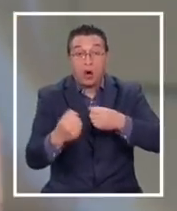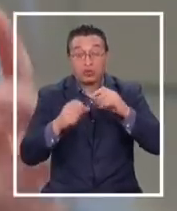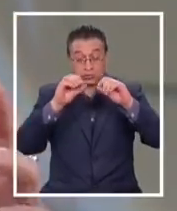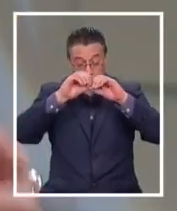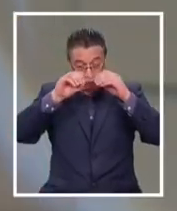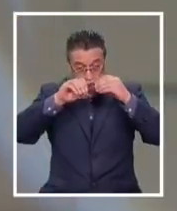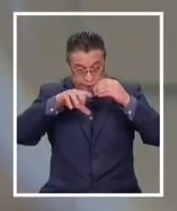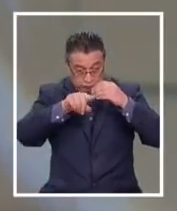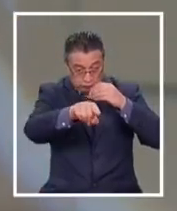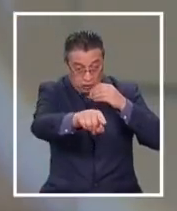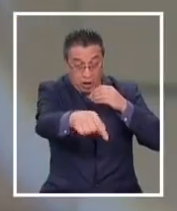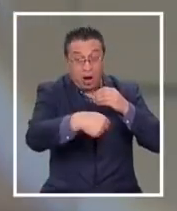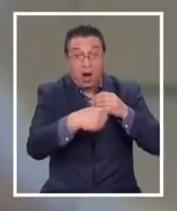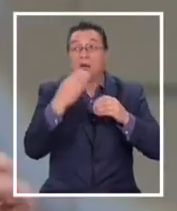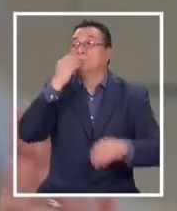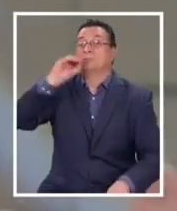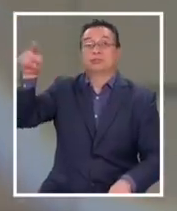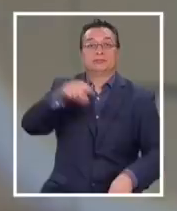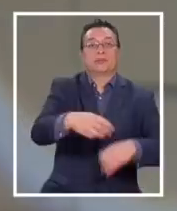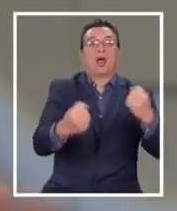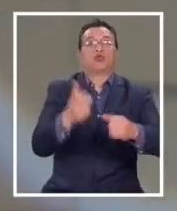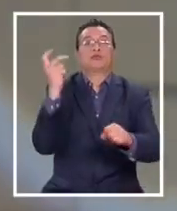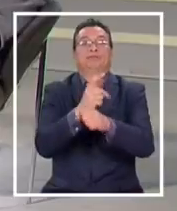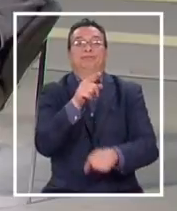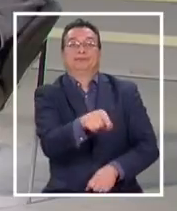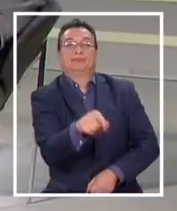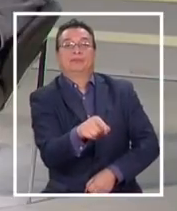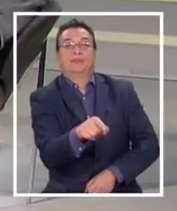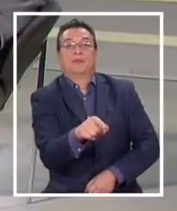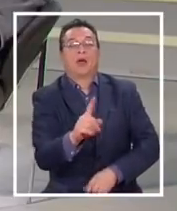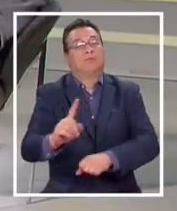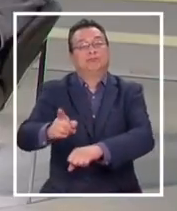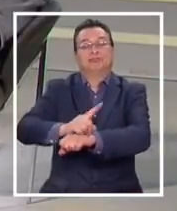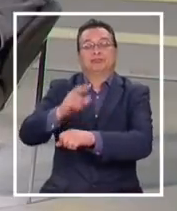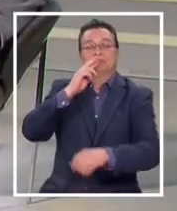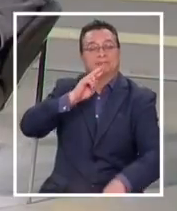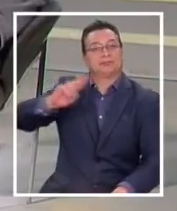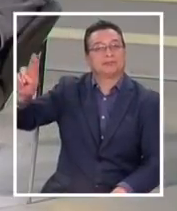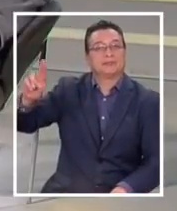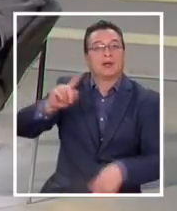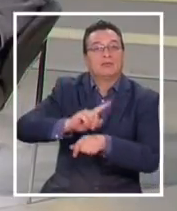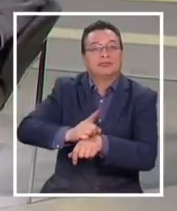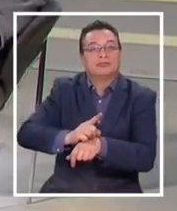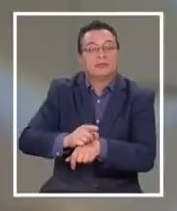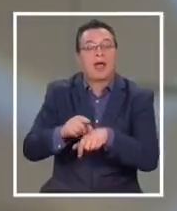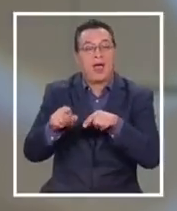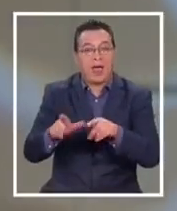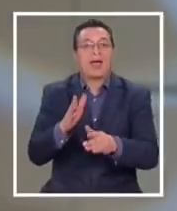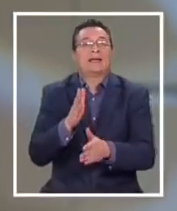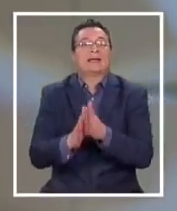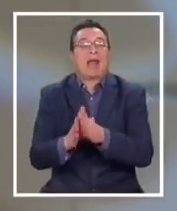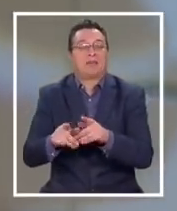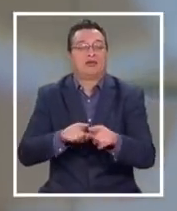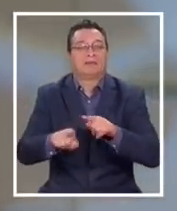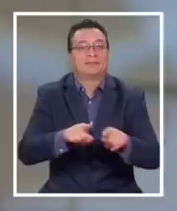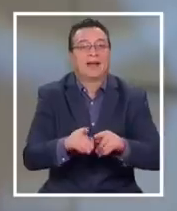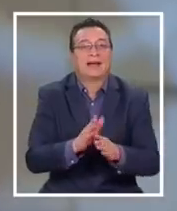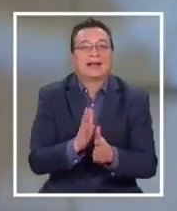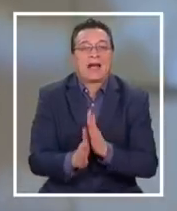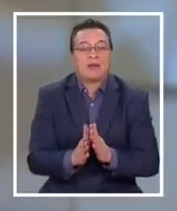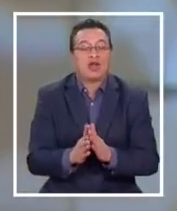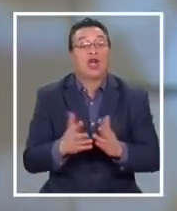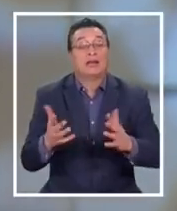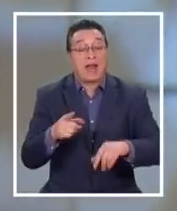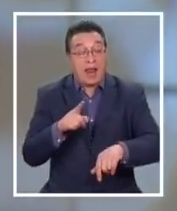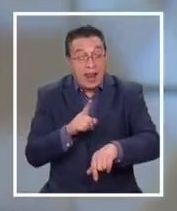robo o pasa una situación, se levanta una alerta en el CEP de Carabineros y en la PDI inmediatamente. Eso permite una acción rápida. Y en